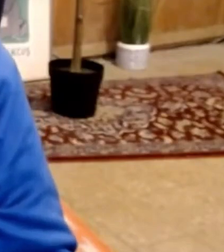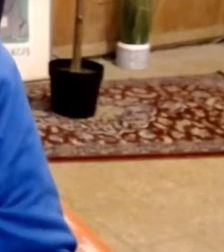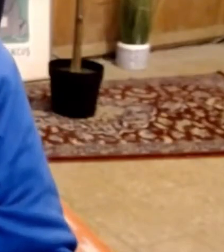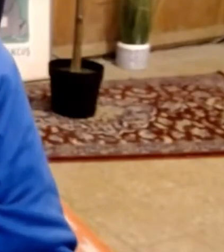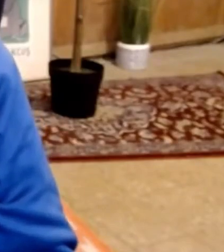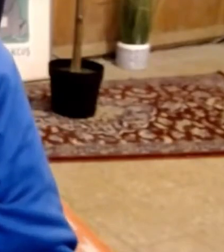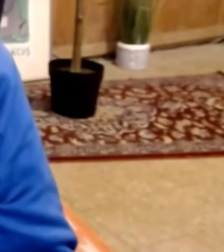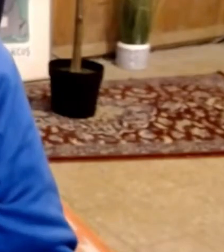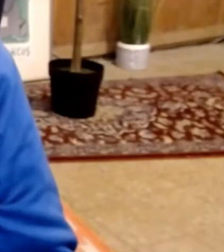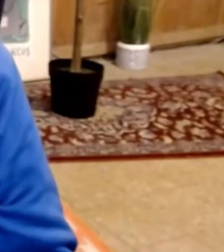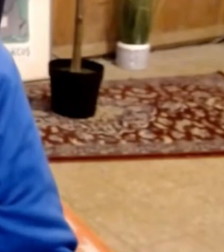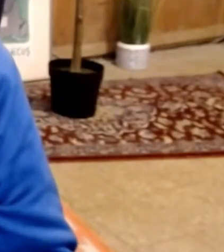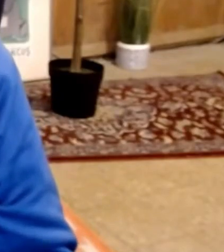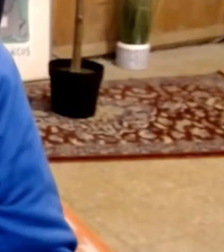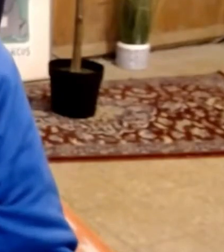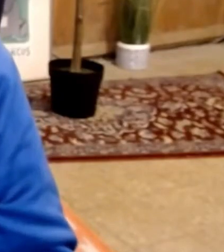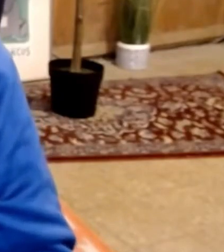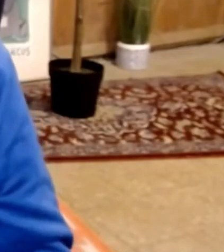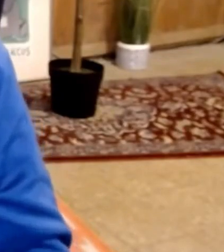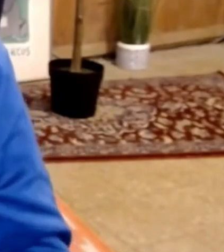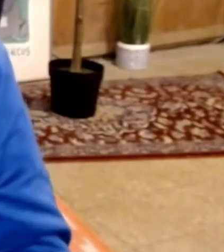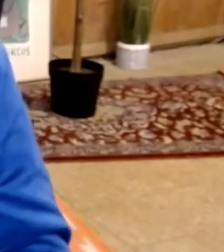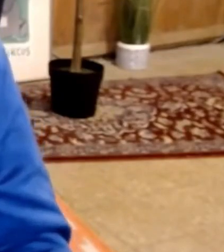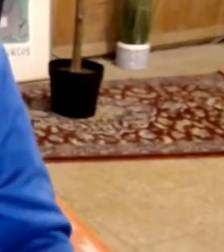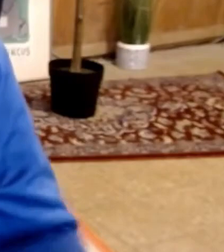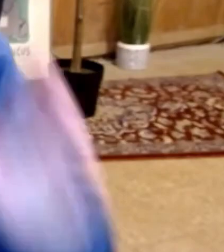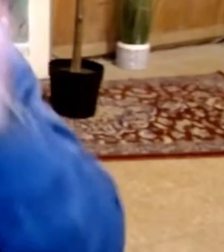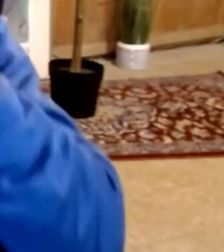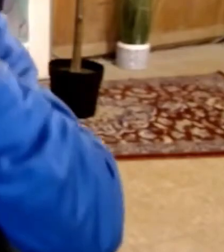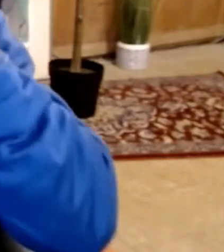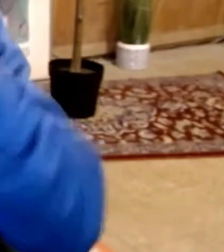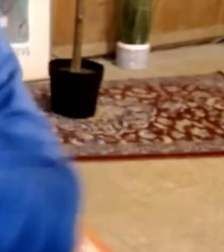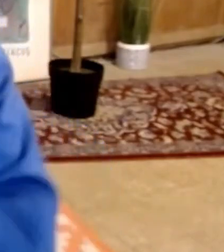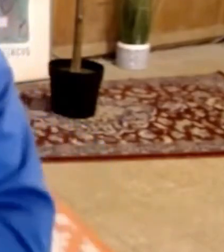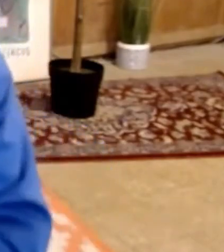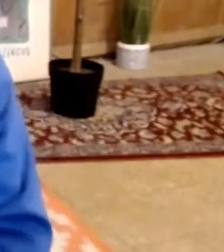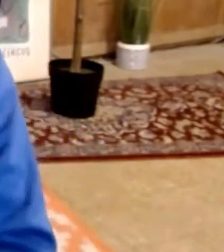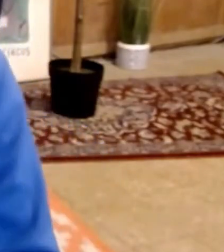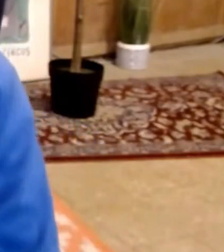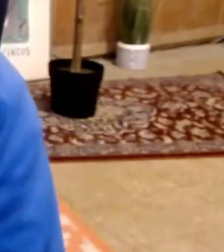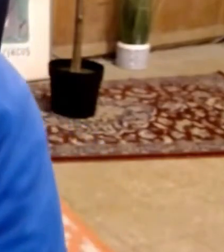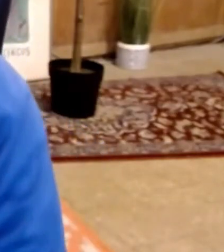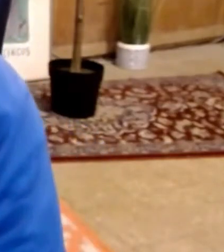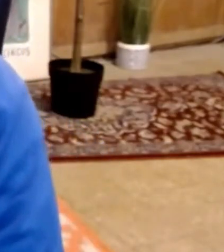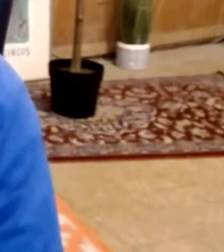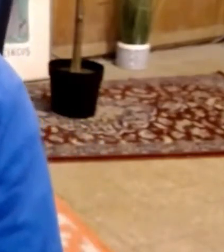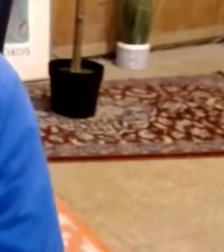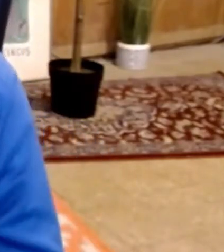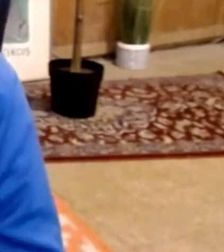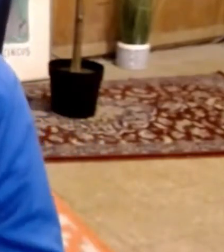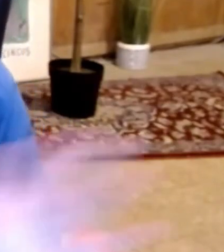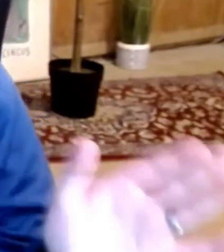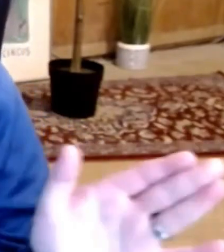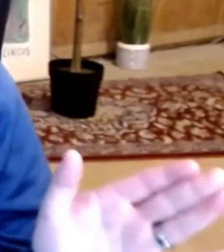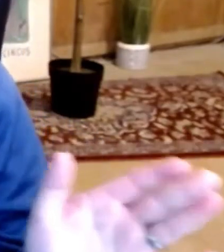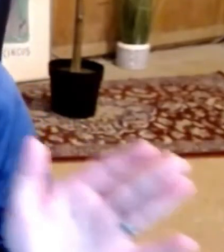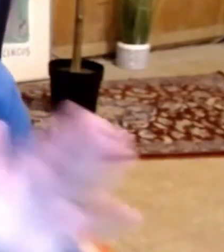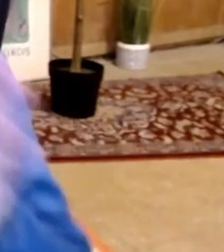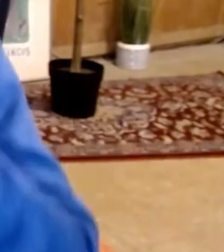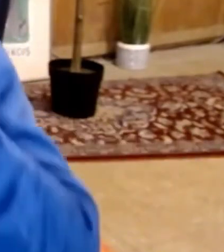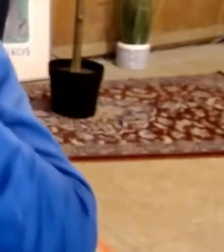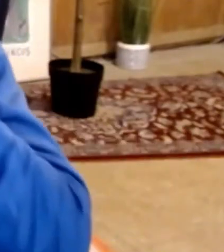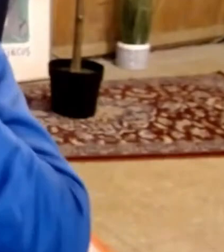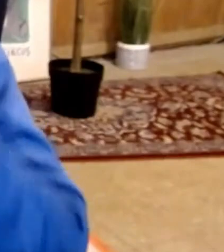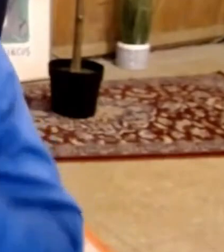que decirlo con todas sus letras. Y hoy, mire, mencionando que Felipe Calderón ha obtenido el apoyo del expresidente José